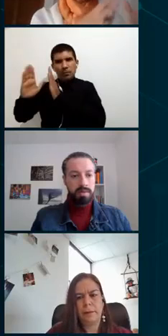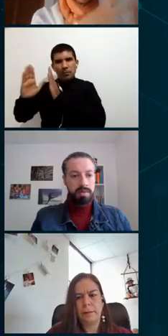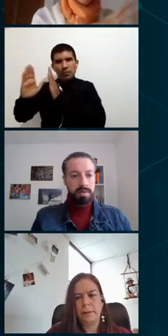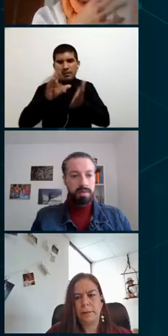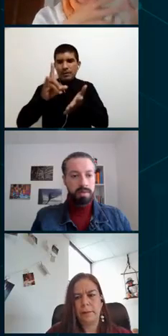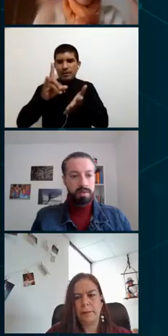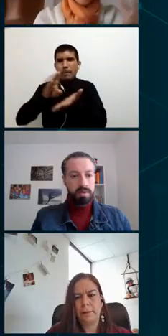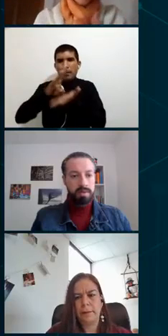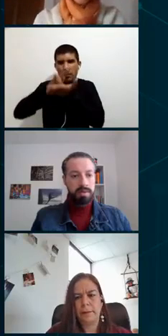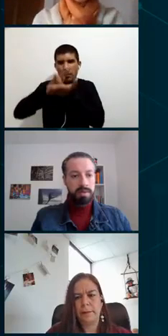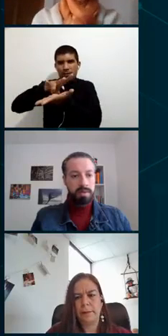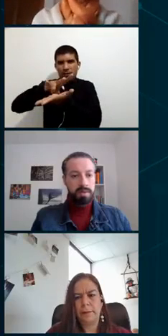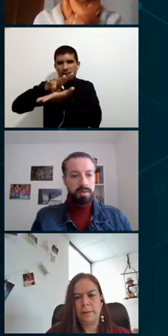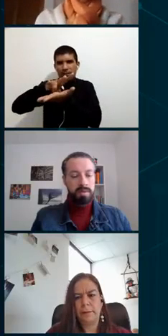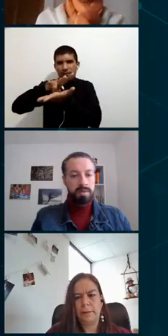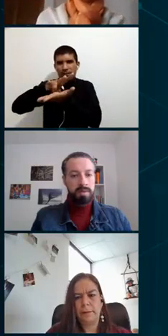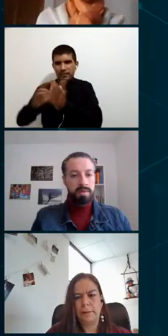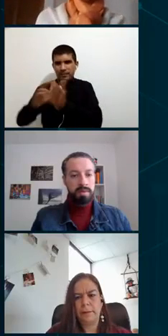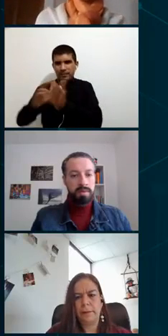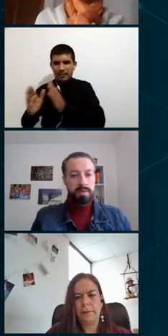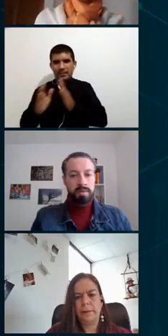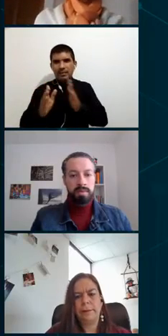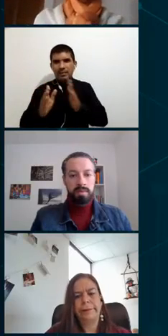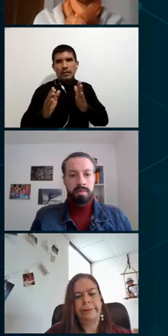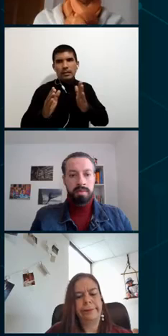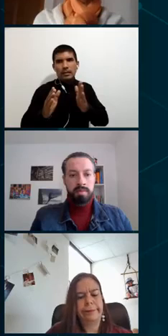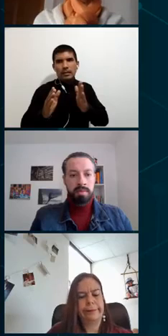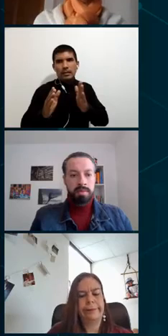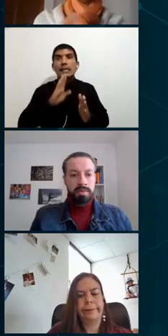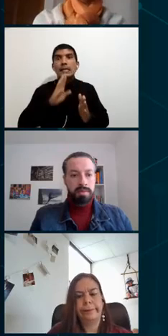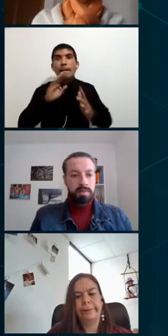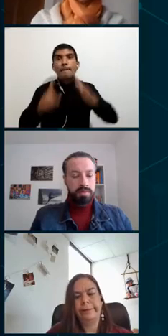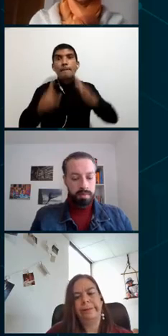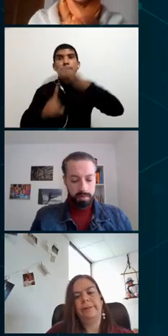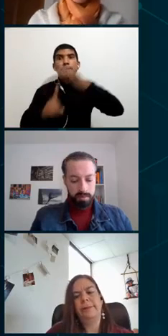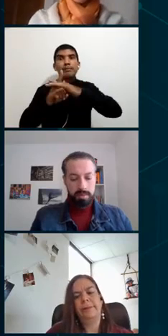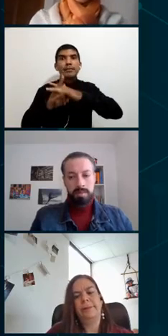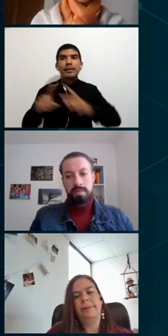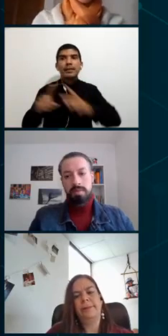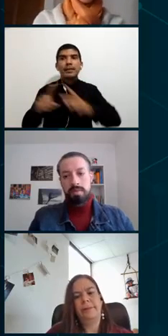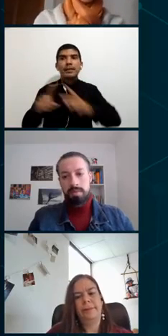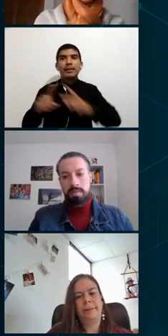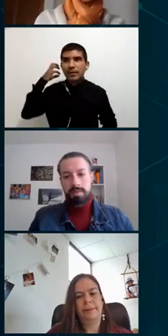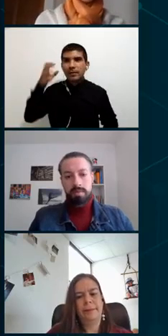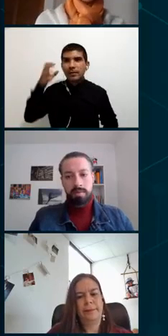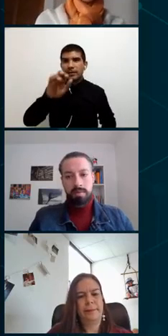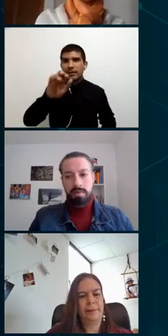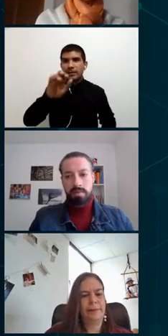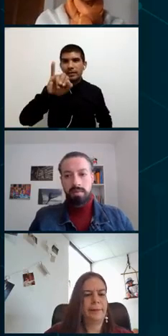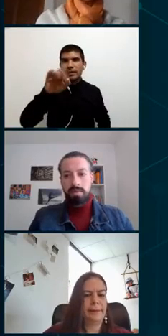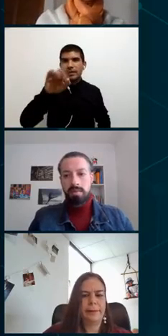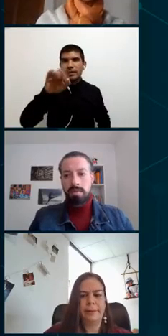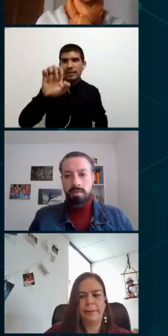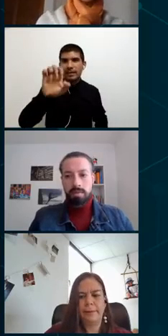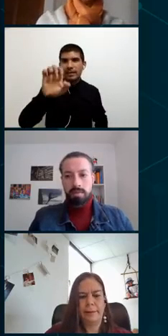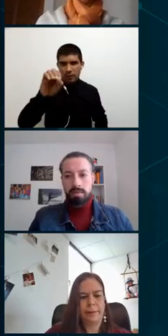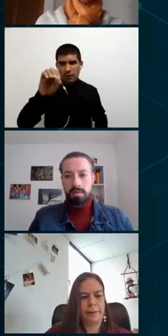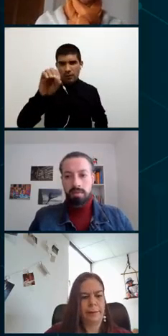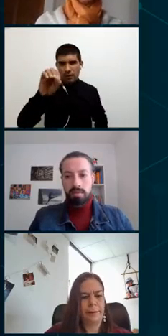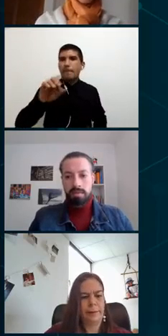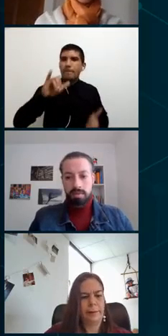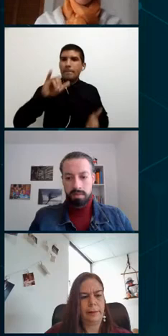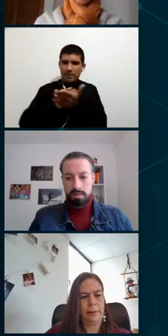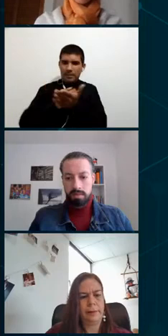de IDEO, de Design Thinking, y vamos a entrar en la fase que se llama empatizar. ¿Listo? Entonces, ¿qué